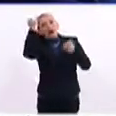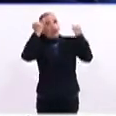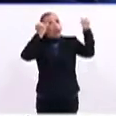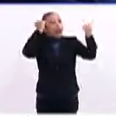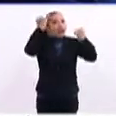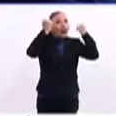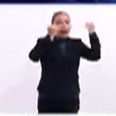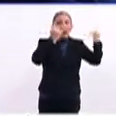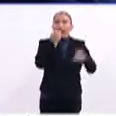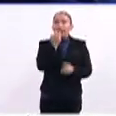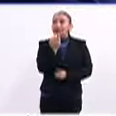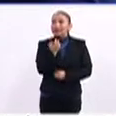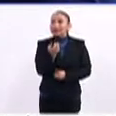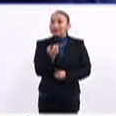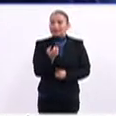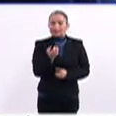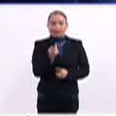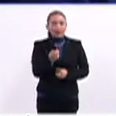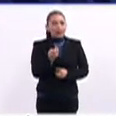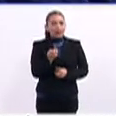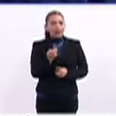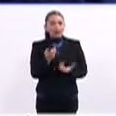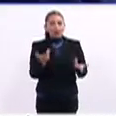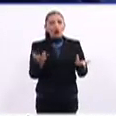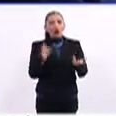Es una